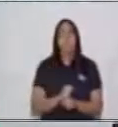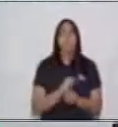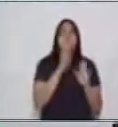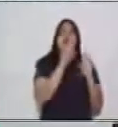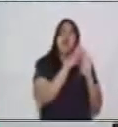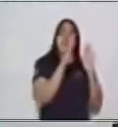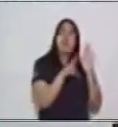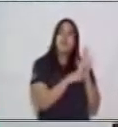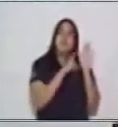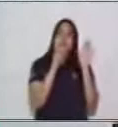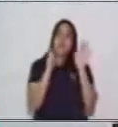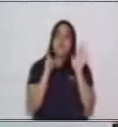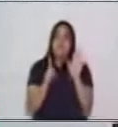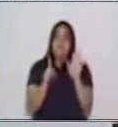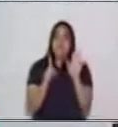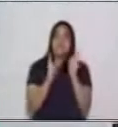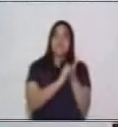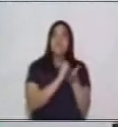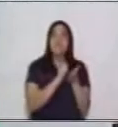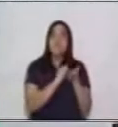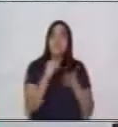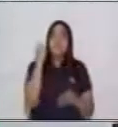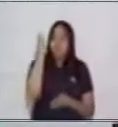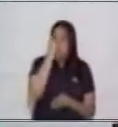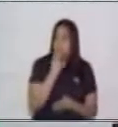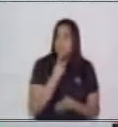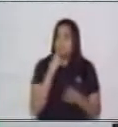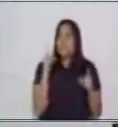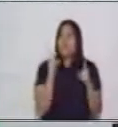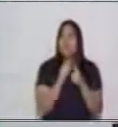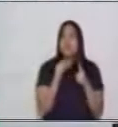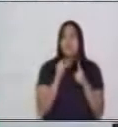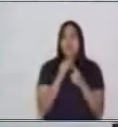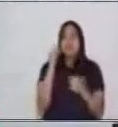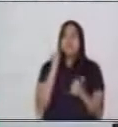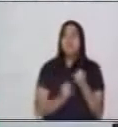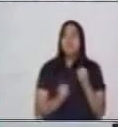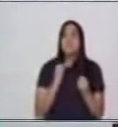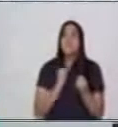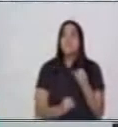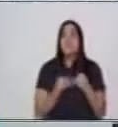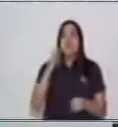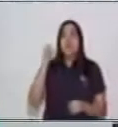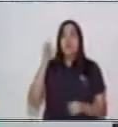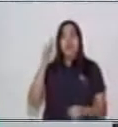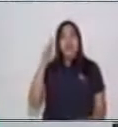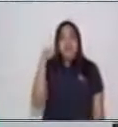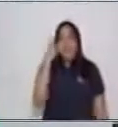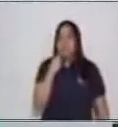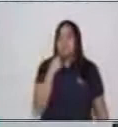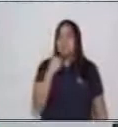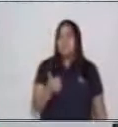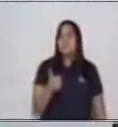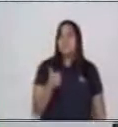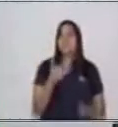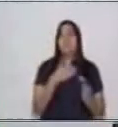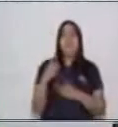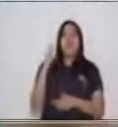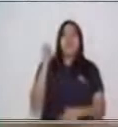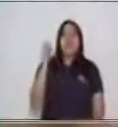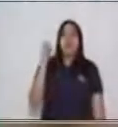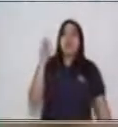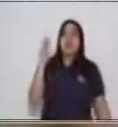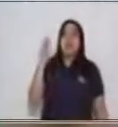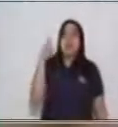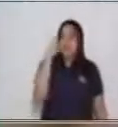número 6. Se escriben con S las palabras que terminan en ersa, erce, erso.